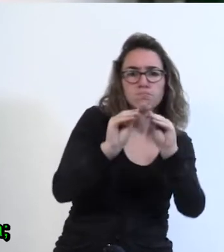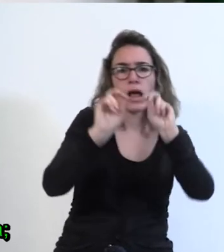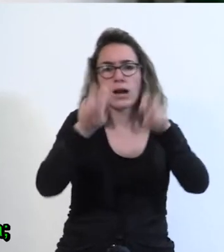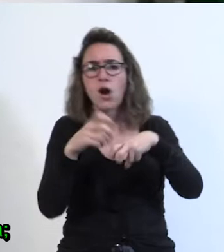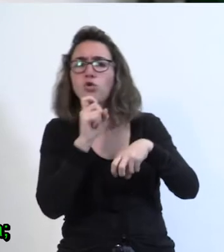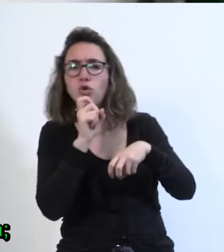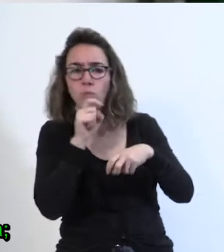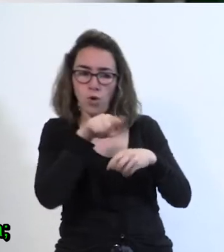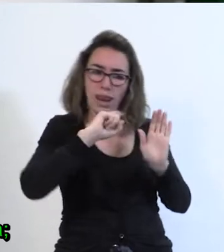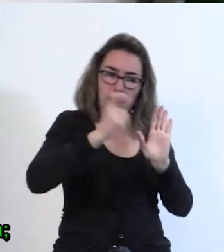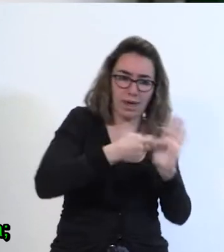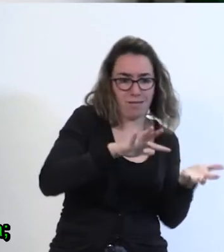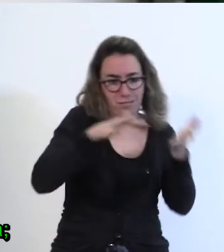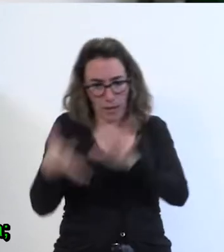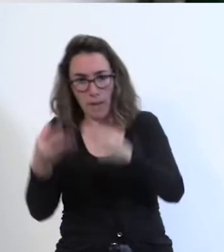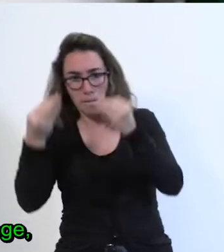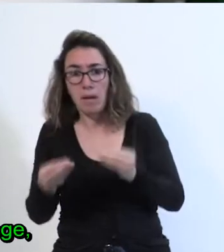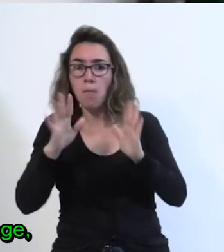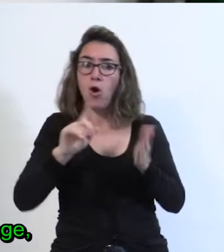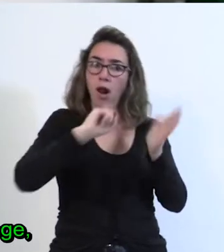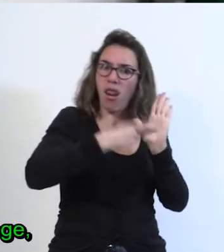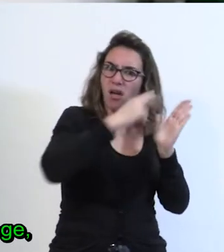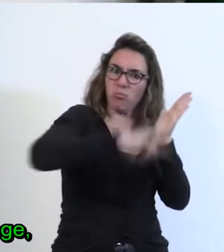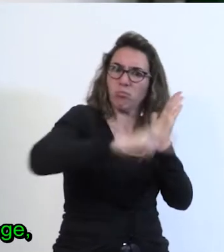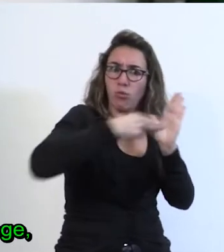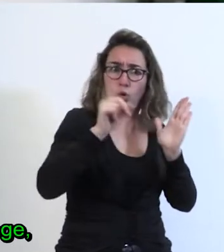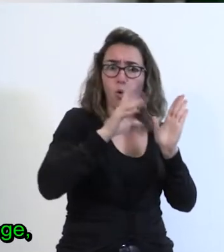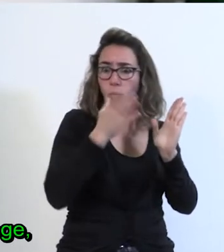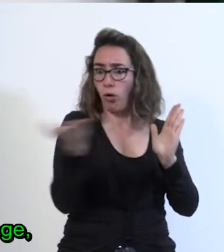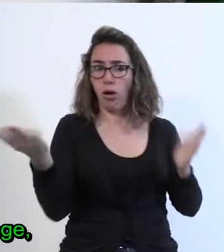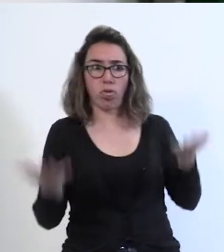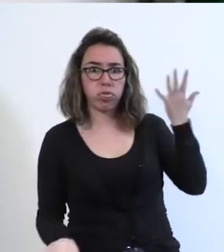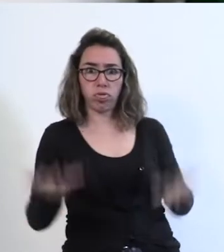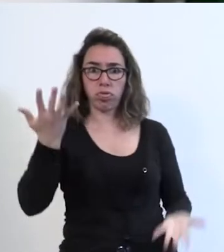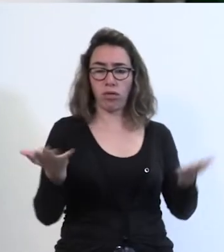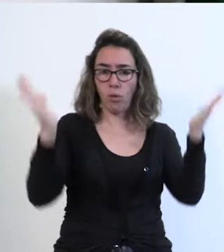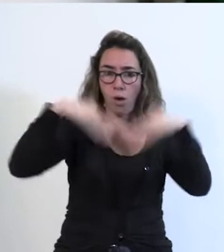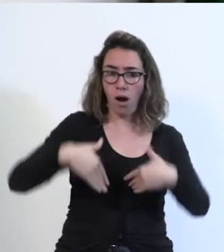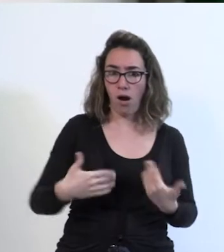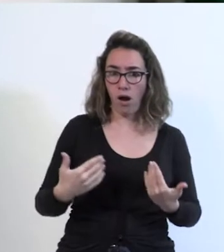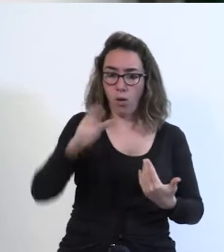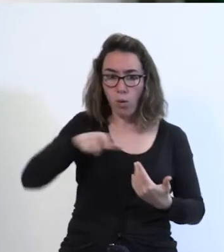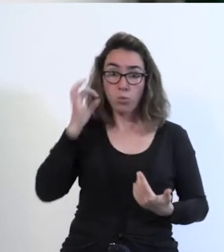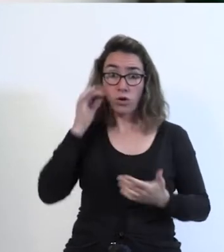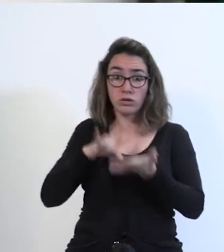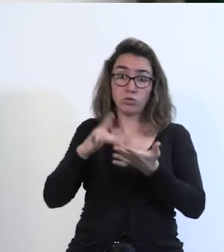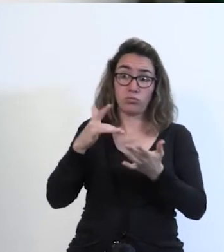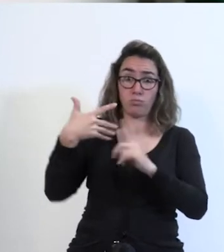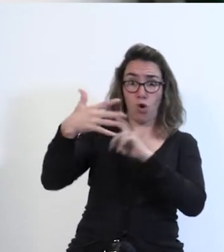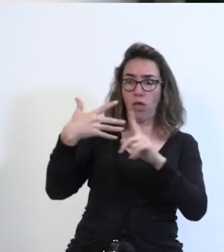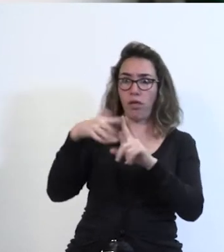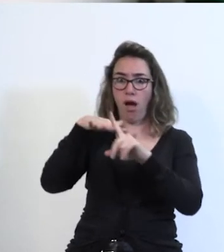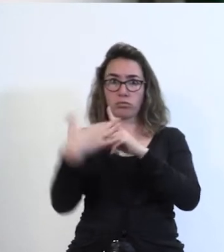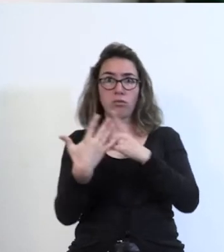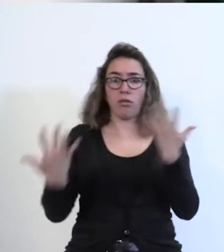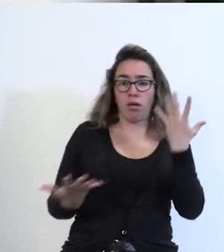es la manera en que una ley de esta se aplica, pero no derogarla porque desprotege. Desprotege a las mujeres en situación de